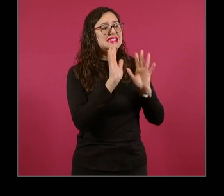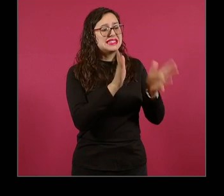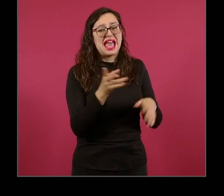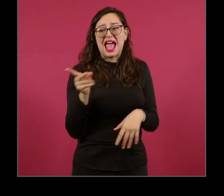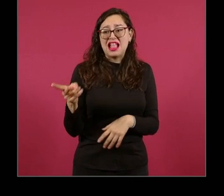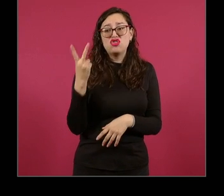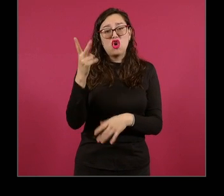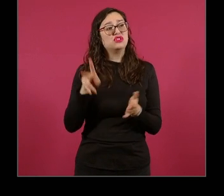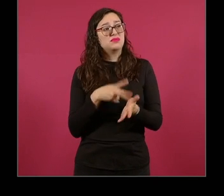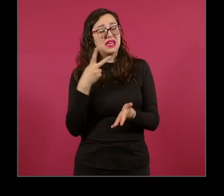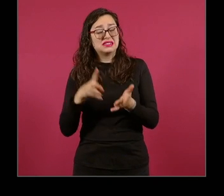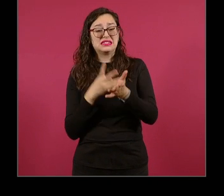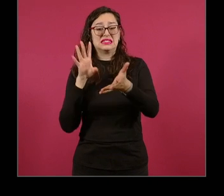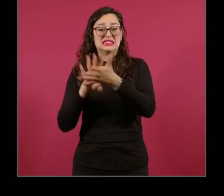prisión.